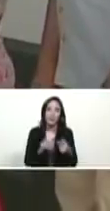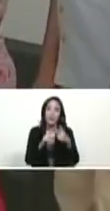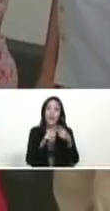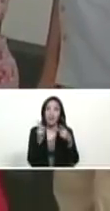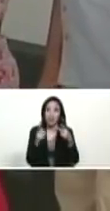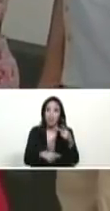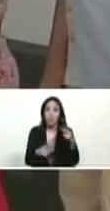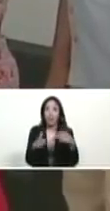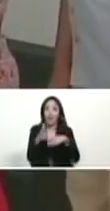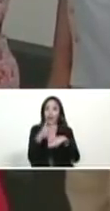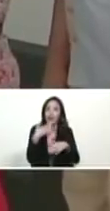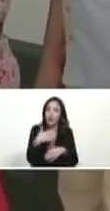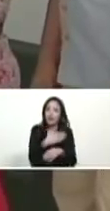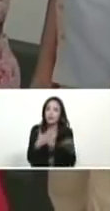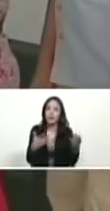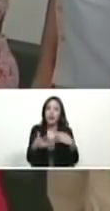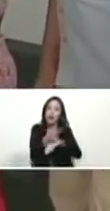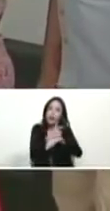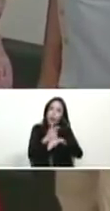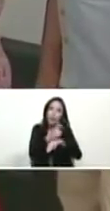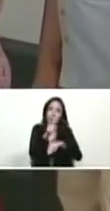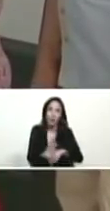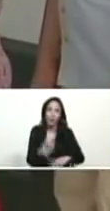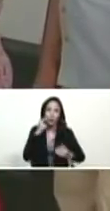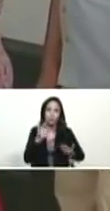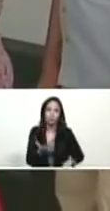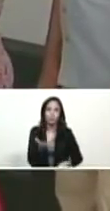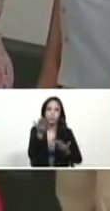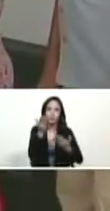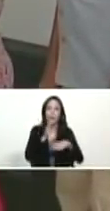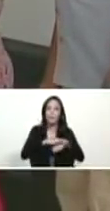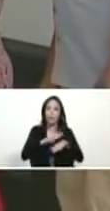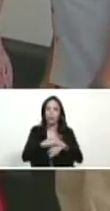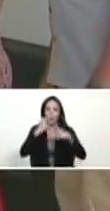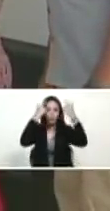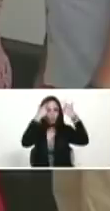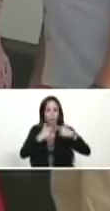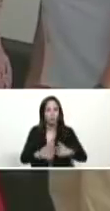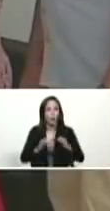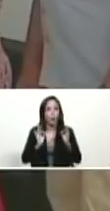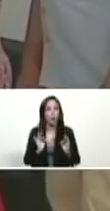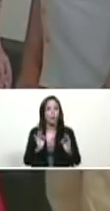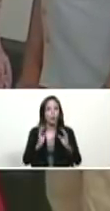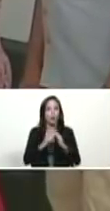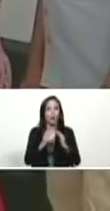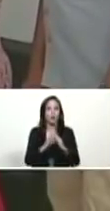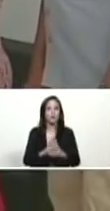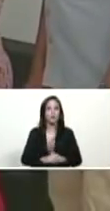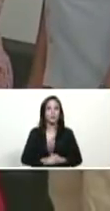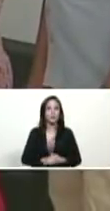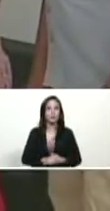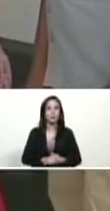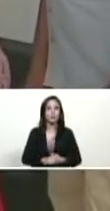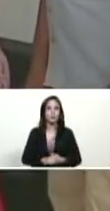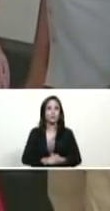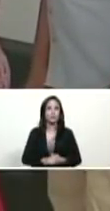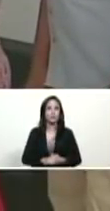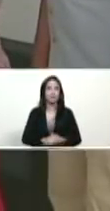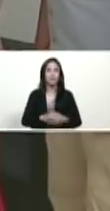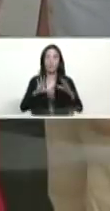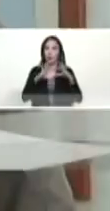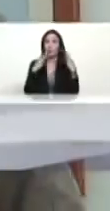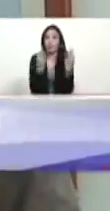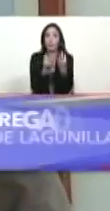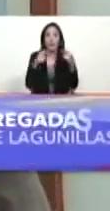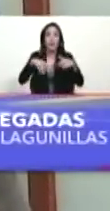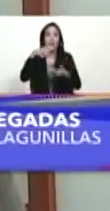a nuestro gobernador Omar Prieto por habernos dignificado. Dignificar la familia del Estado